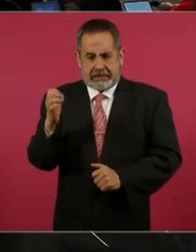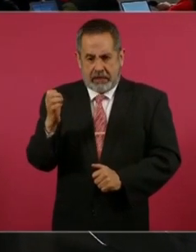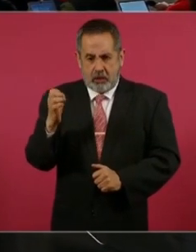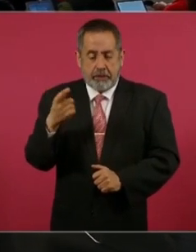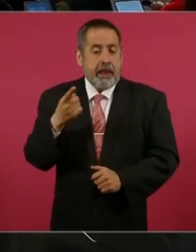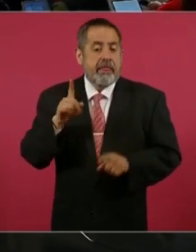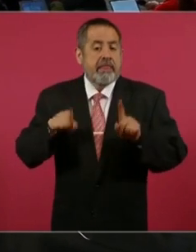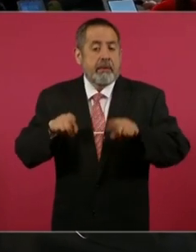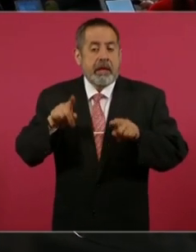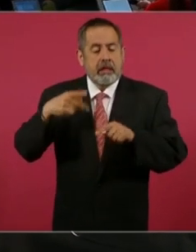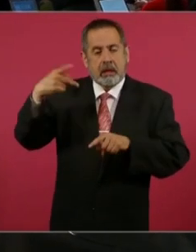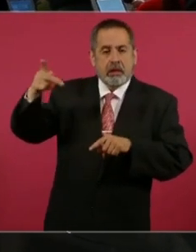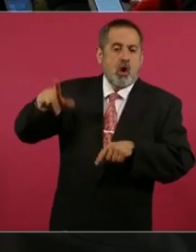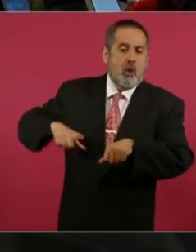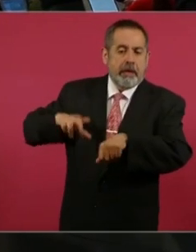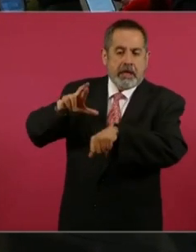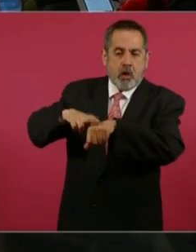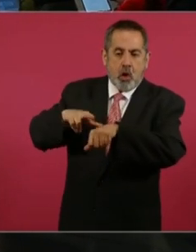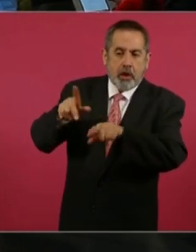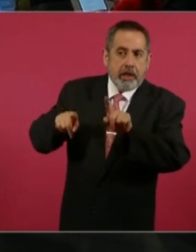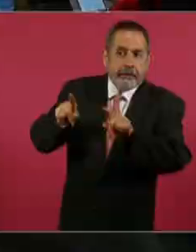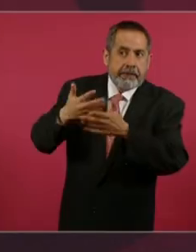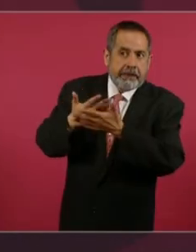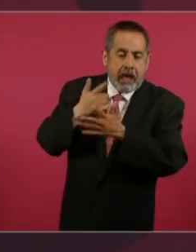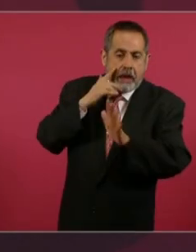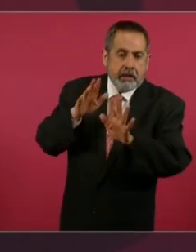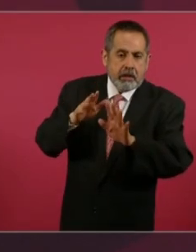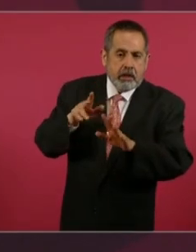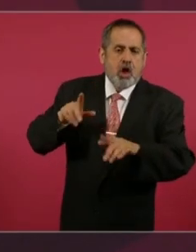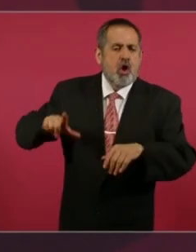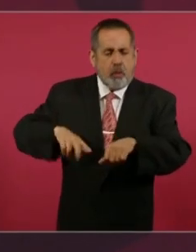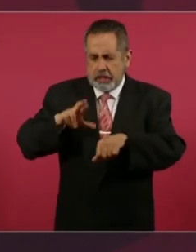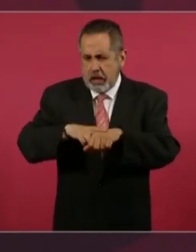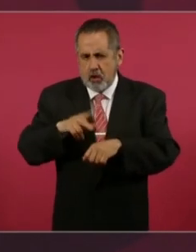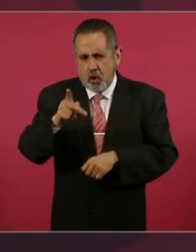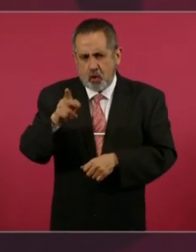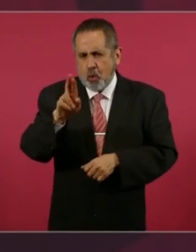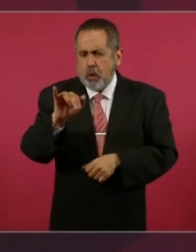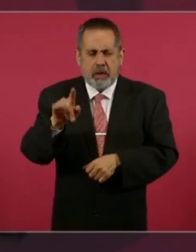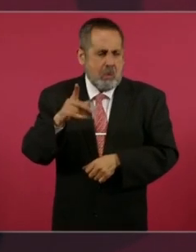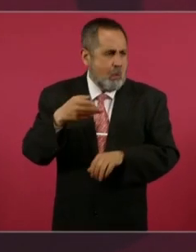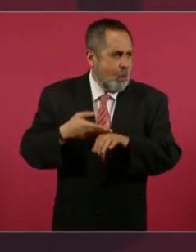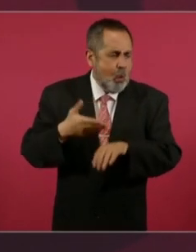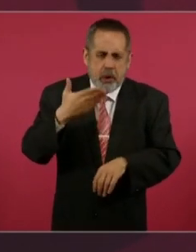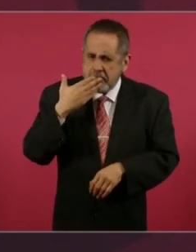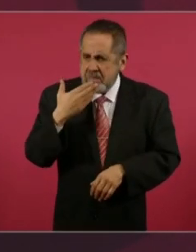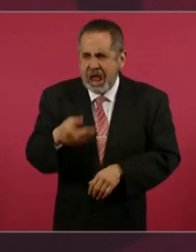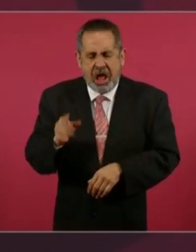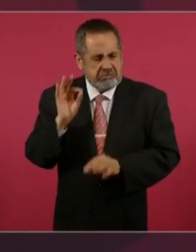va a depender de su agenda. El gobernador Curi se ha portado muy bien,